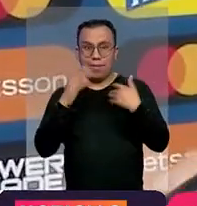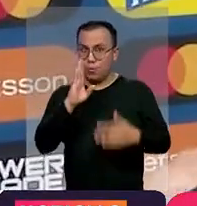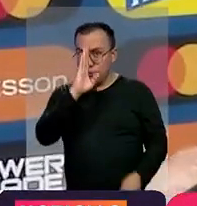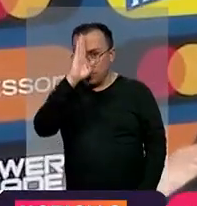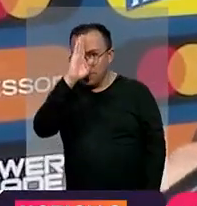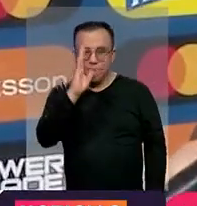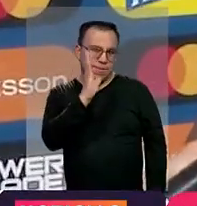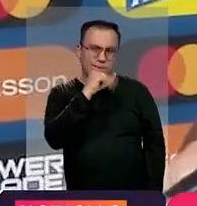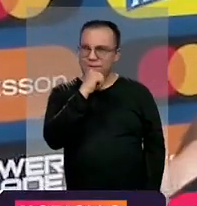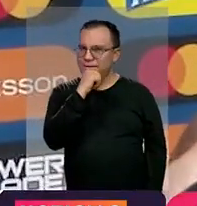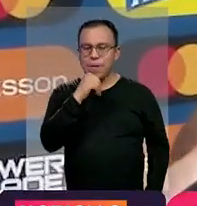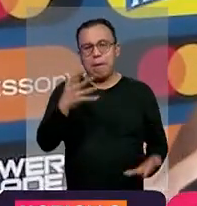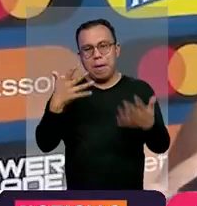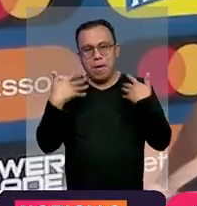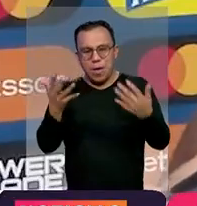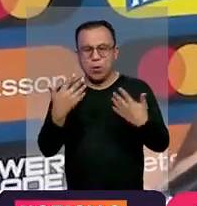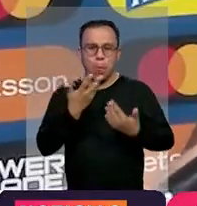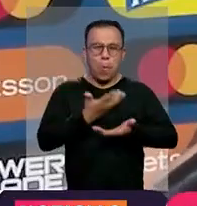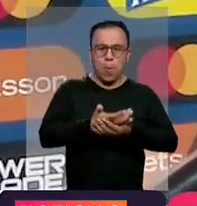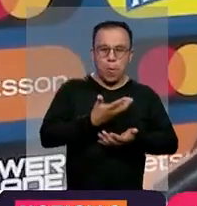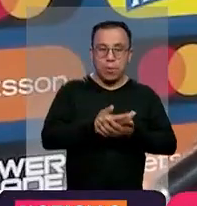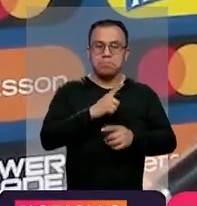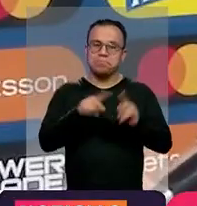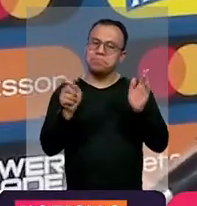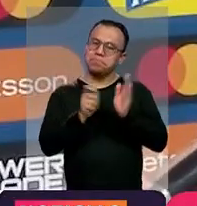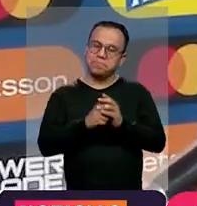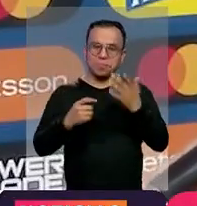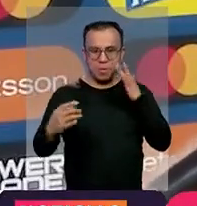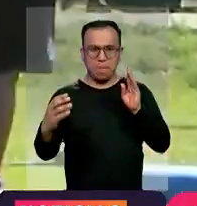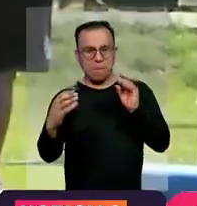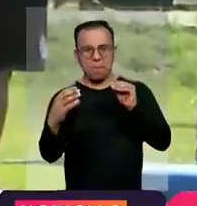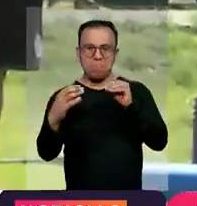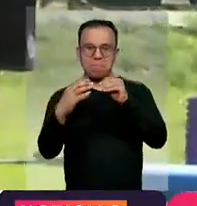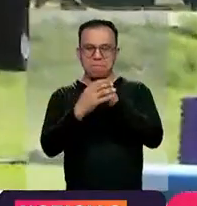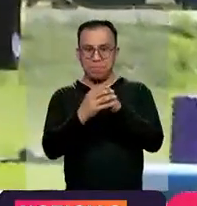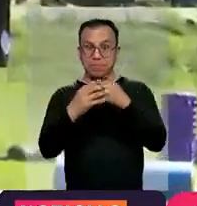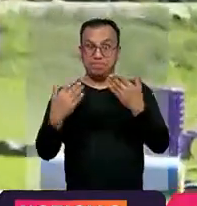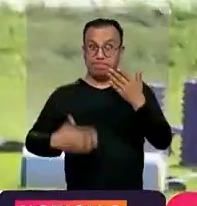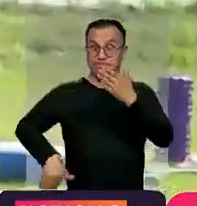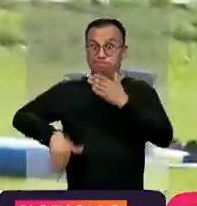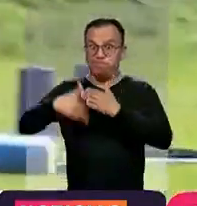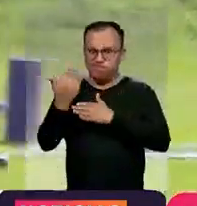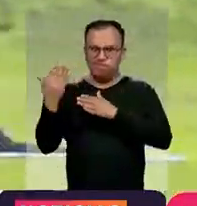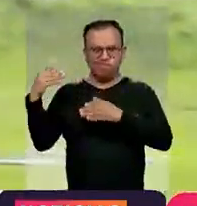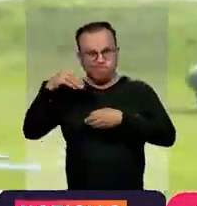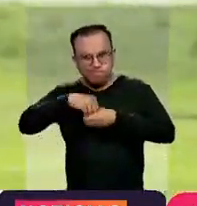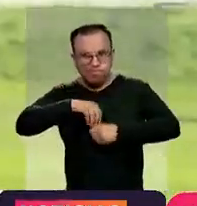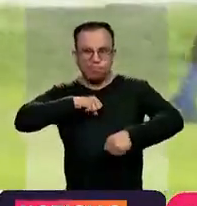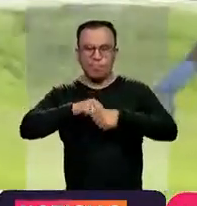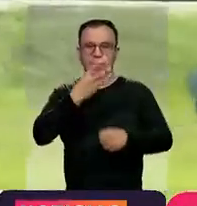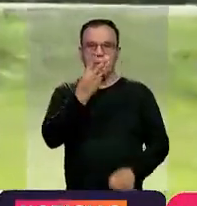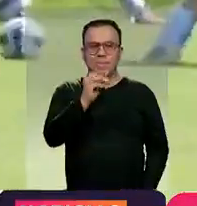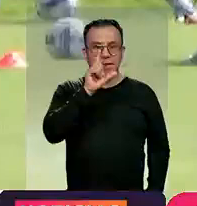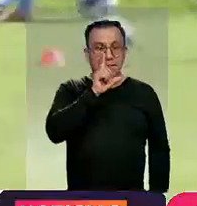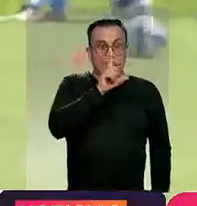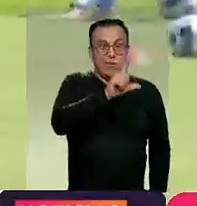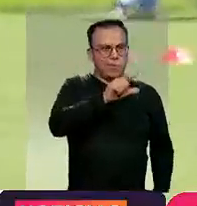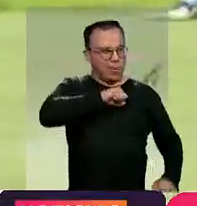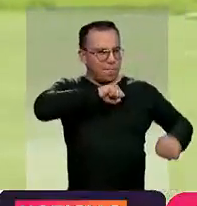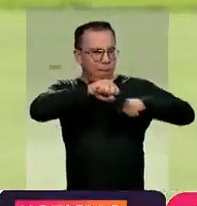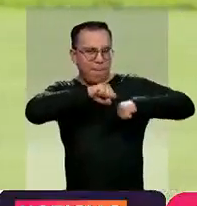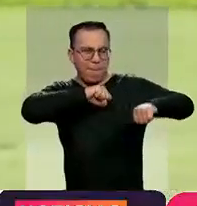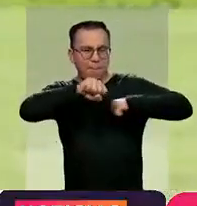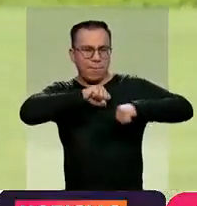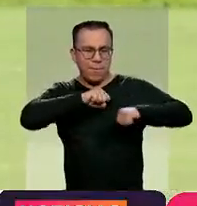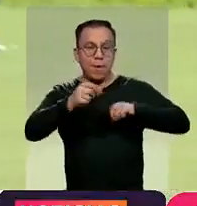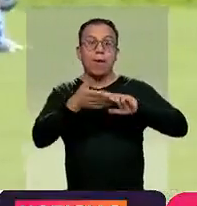acostumbradas al calor húmedo, pero nos estamos adaptando a eso. Desde que iniciaron su concentración el 30 de julio, se enfocaron en lo que